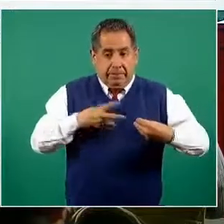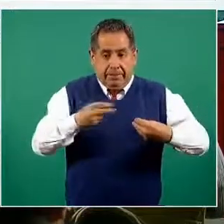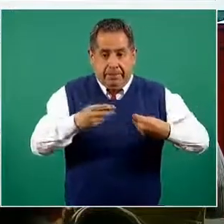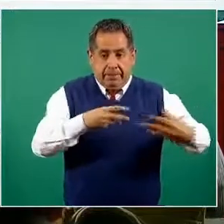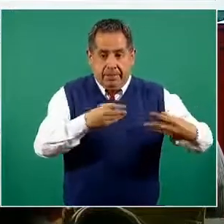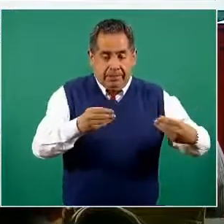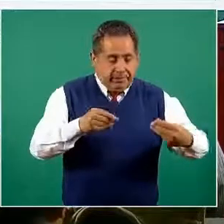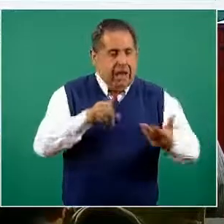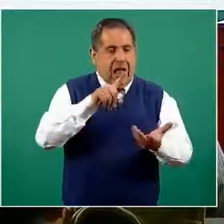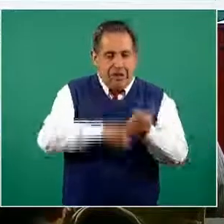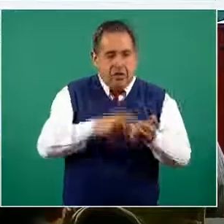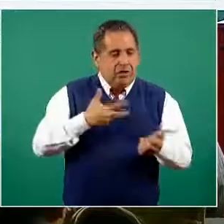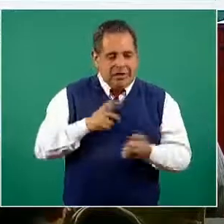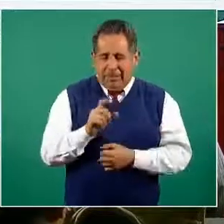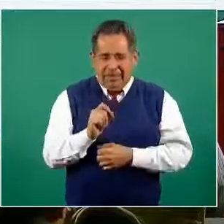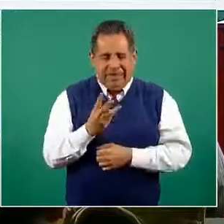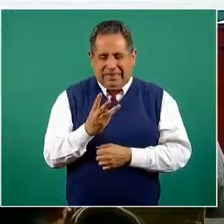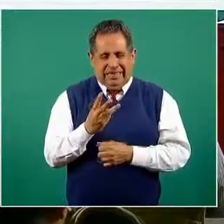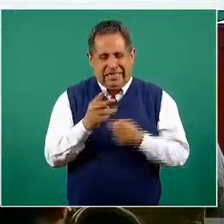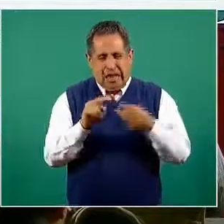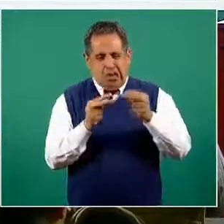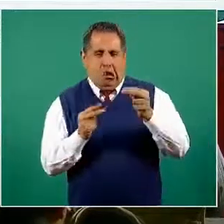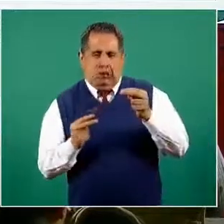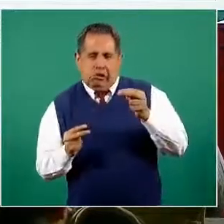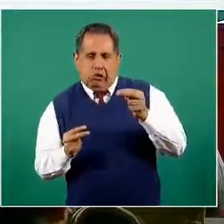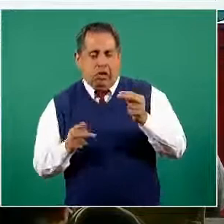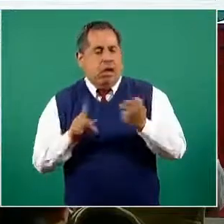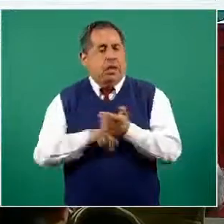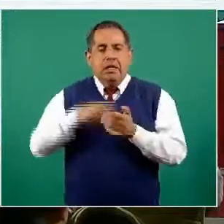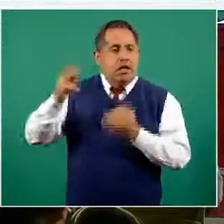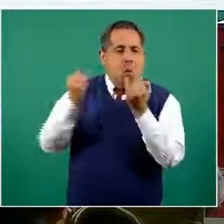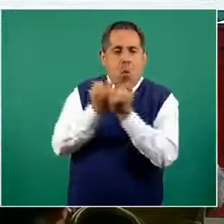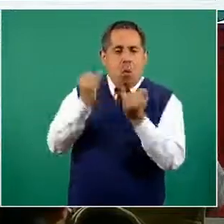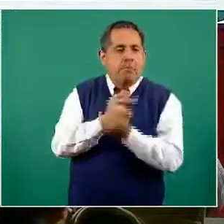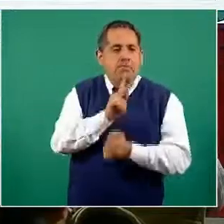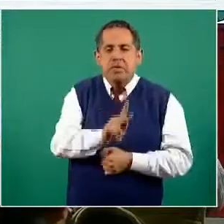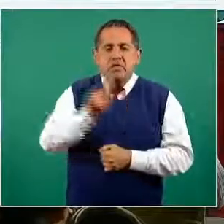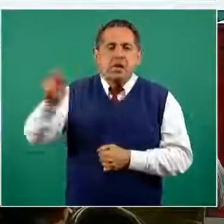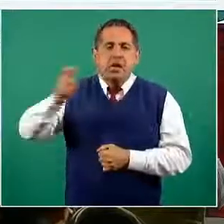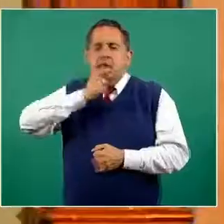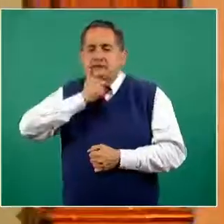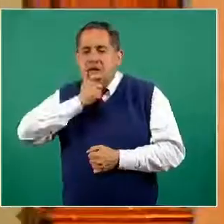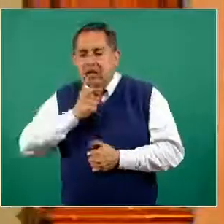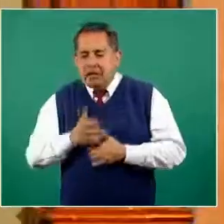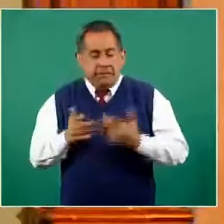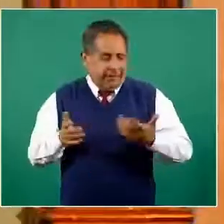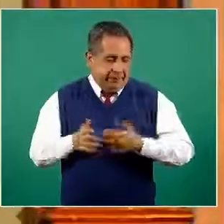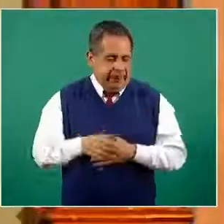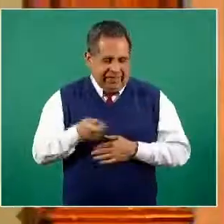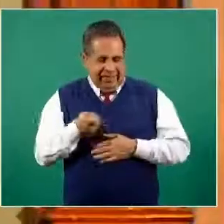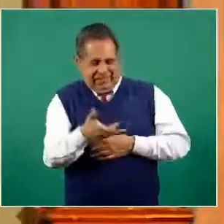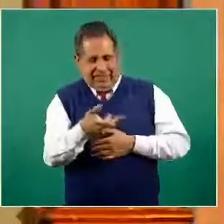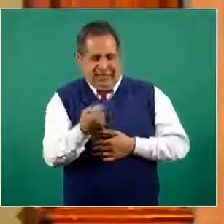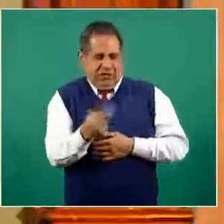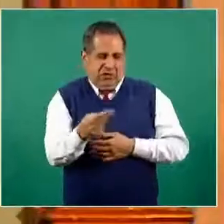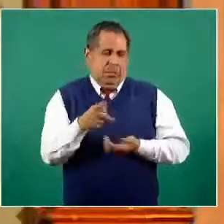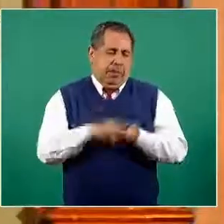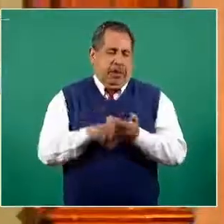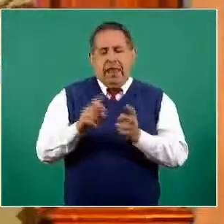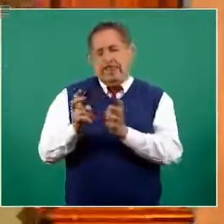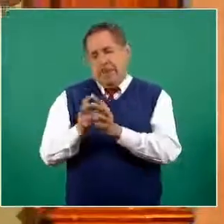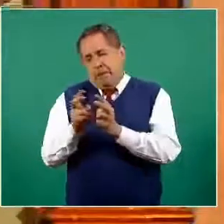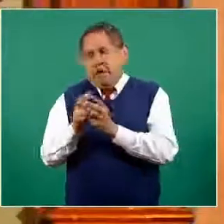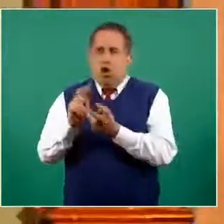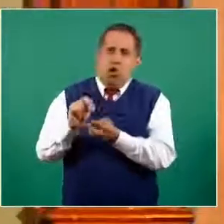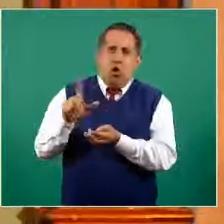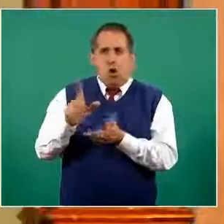de la variante inglesa. ¿Okay? Estos fueron los 2 primeros casos que tenemos, los denominamos caso Tampico y caso Nuevo León,